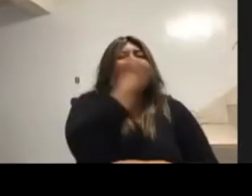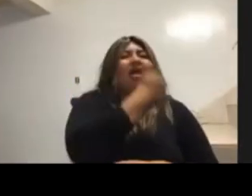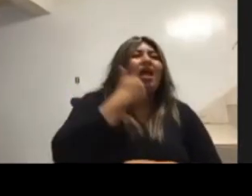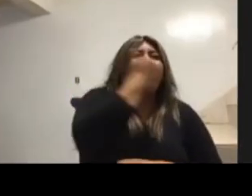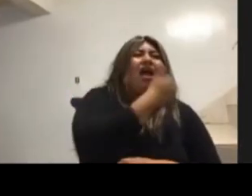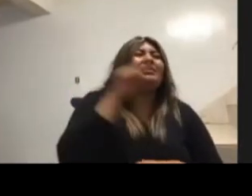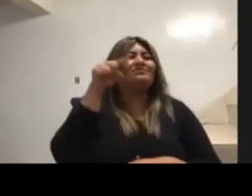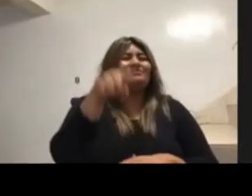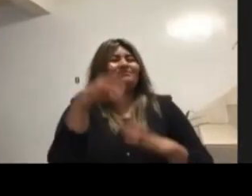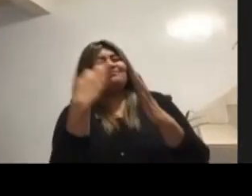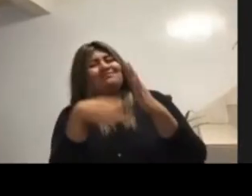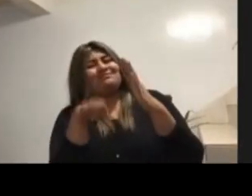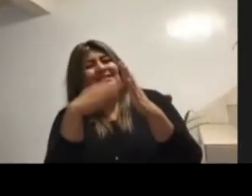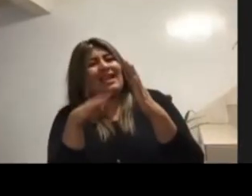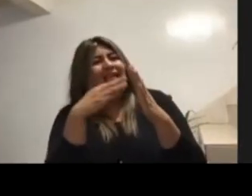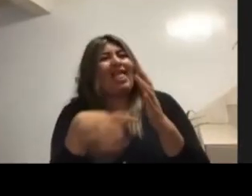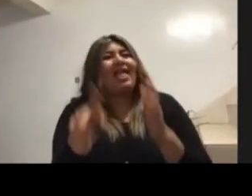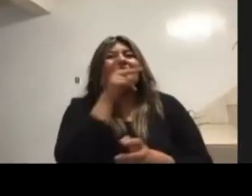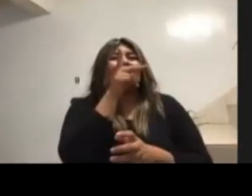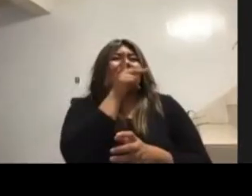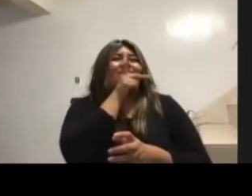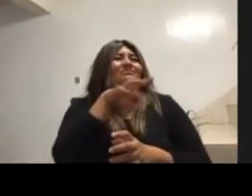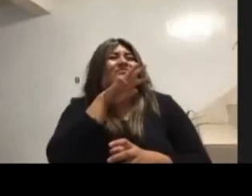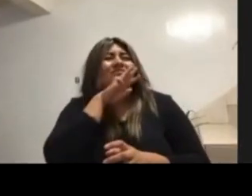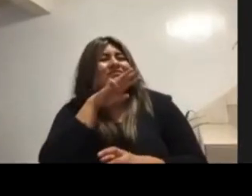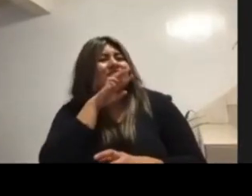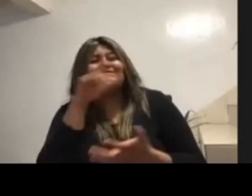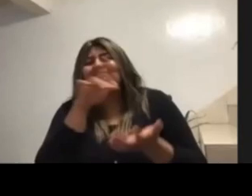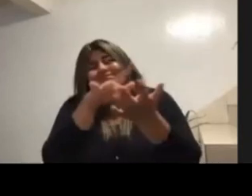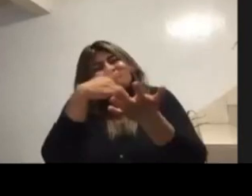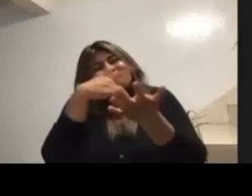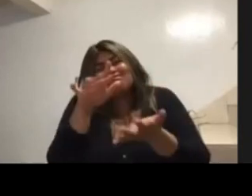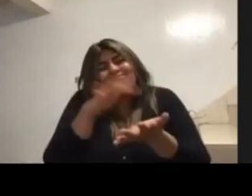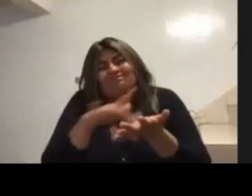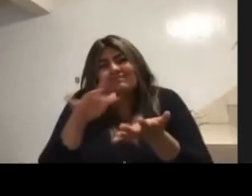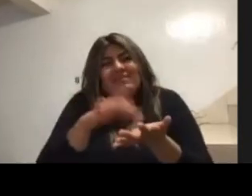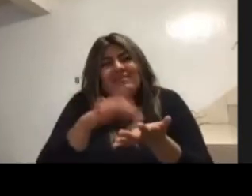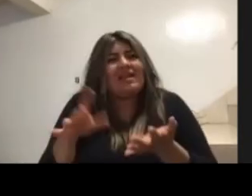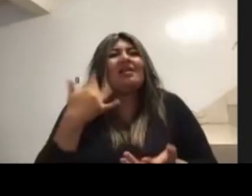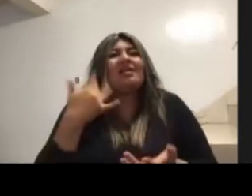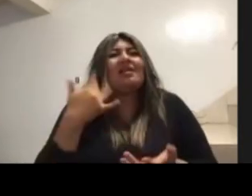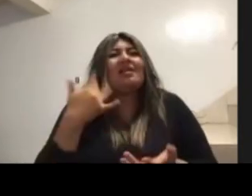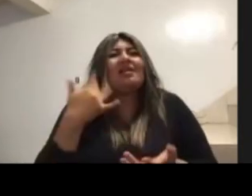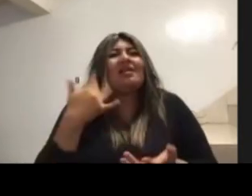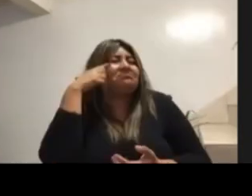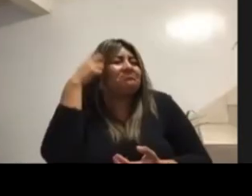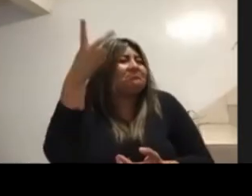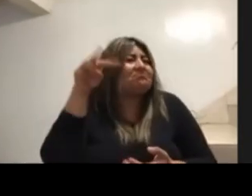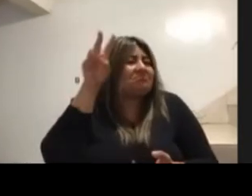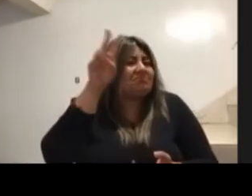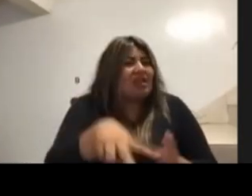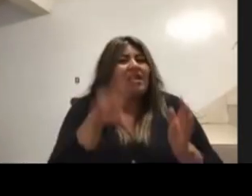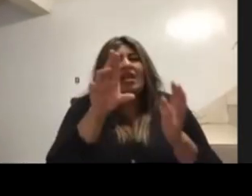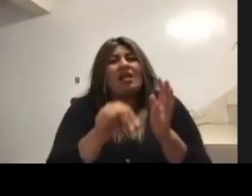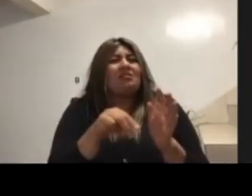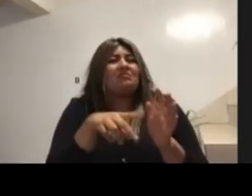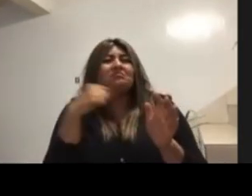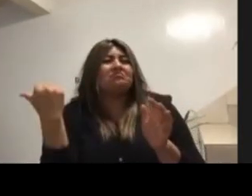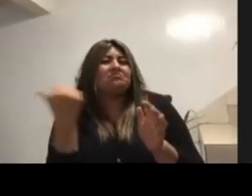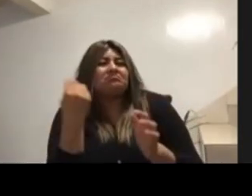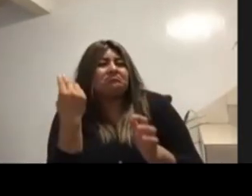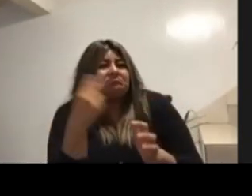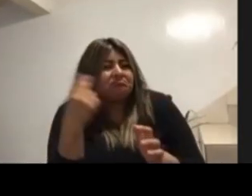no apoyan, pues el ajuste puede, perdón por lo que voy a decir, puede ser menor. Para un alumno que no ve, que no se desplaza de